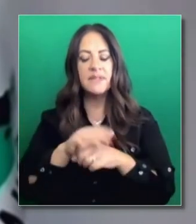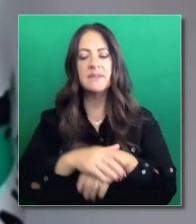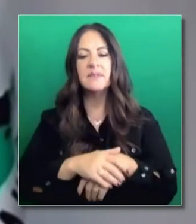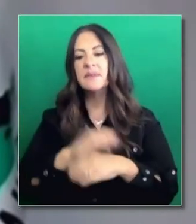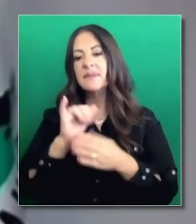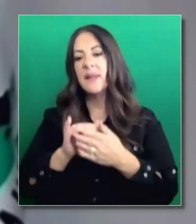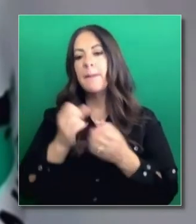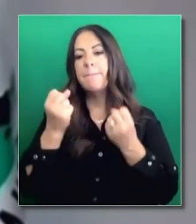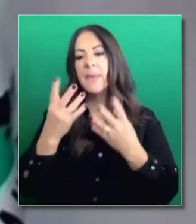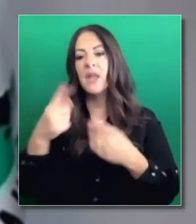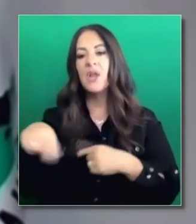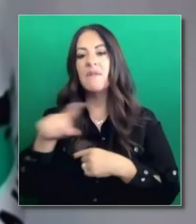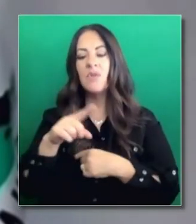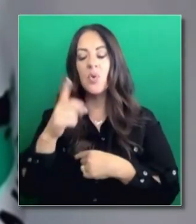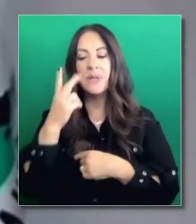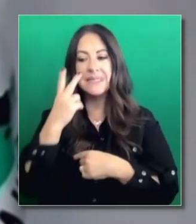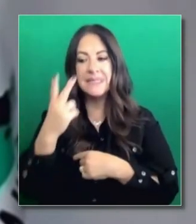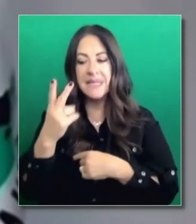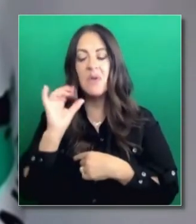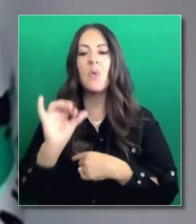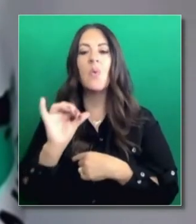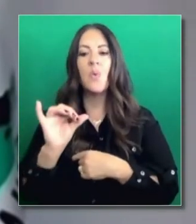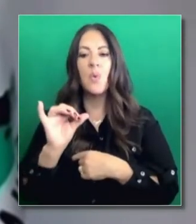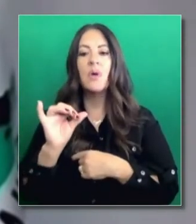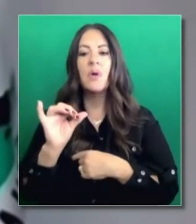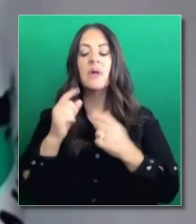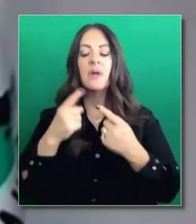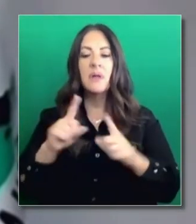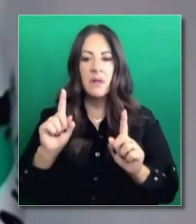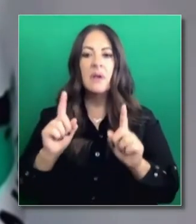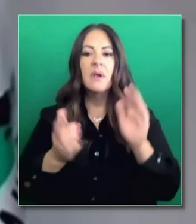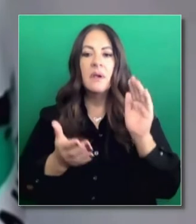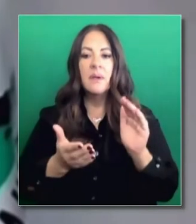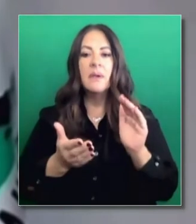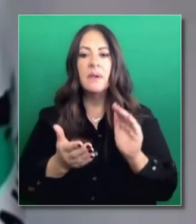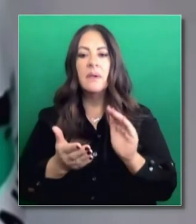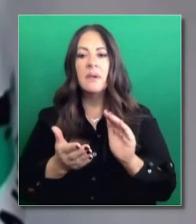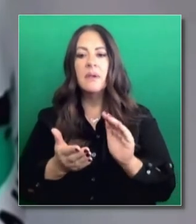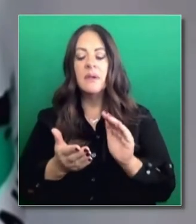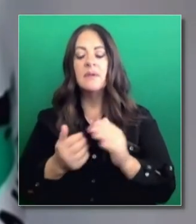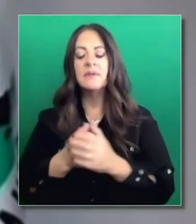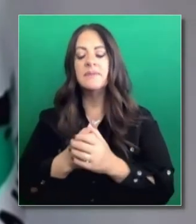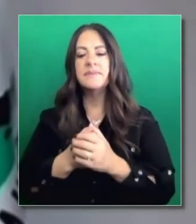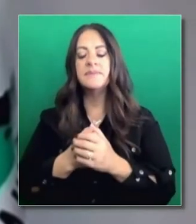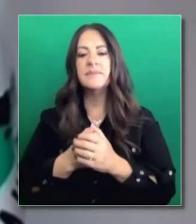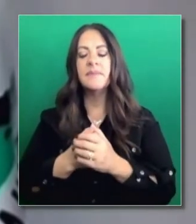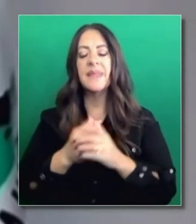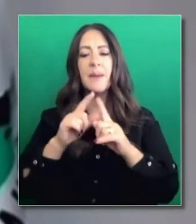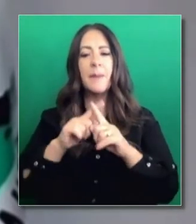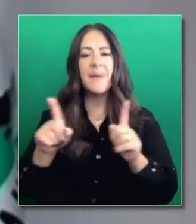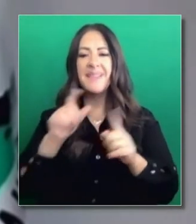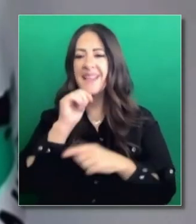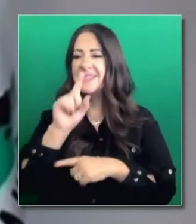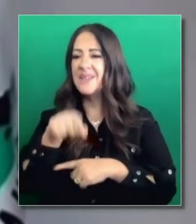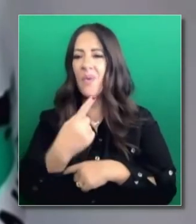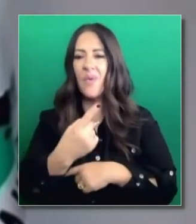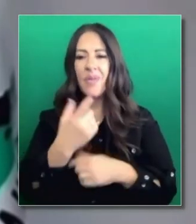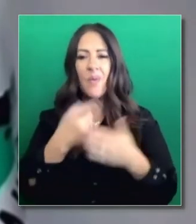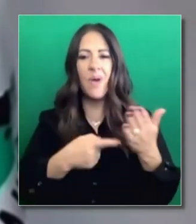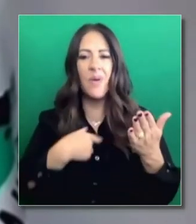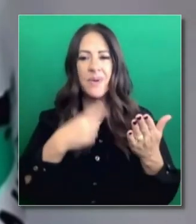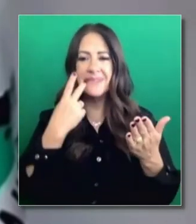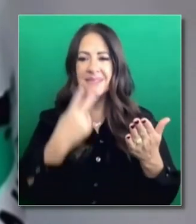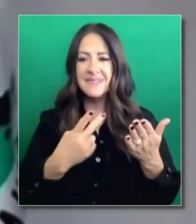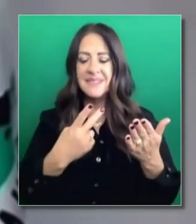la tendencia en todo el estado, pero también la gente ve que ha habido reducciones en el número total de casos, pero